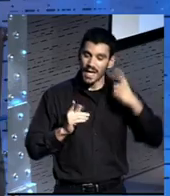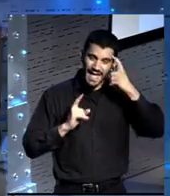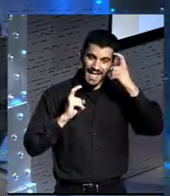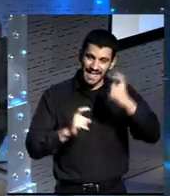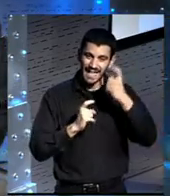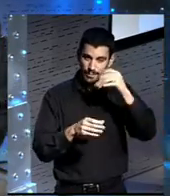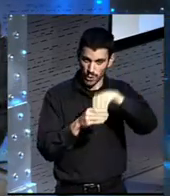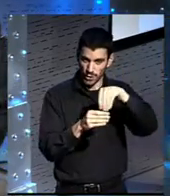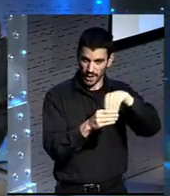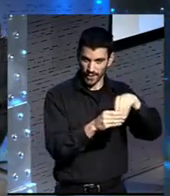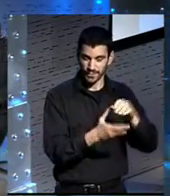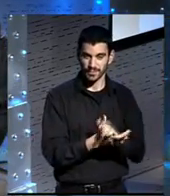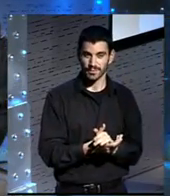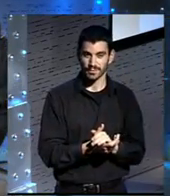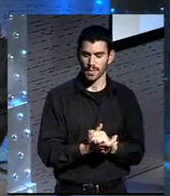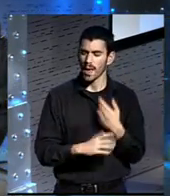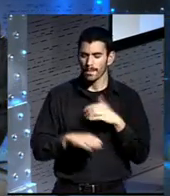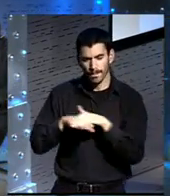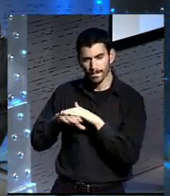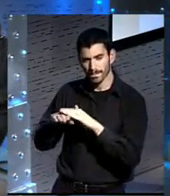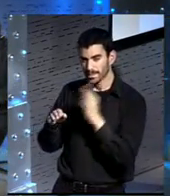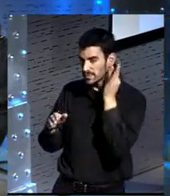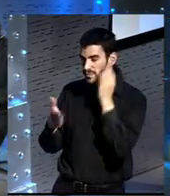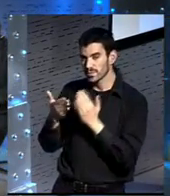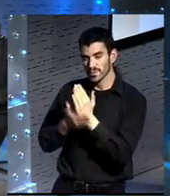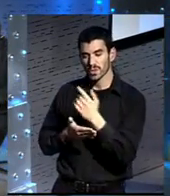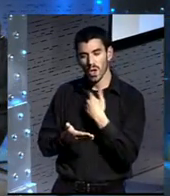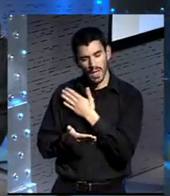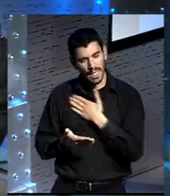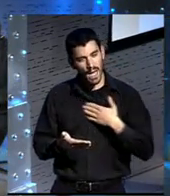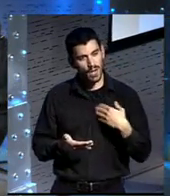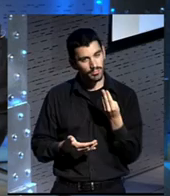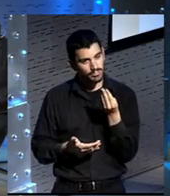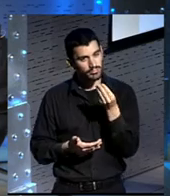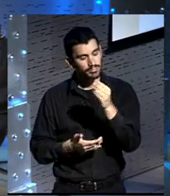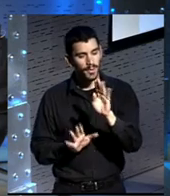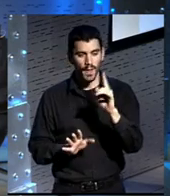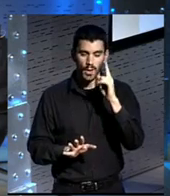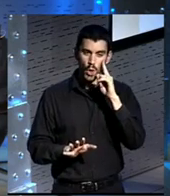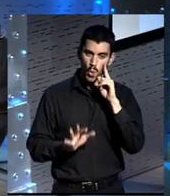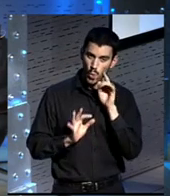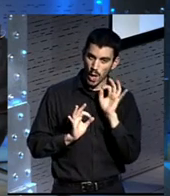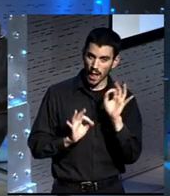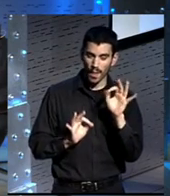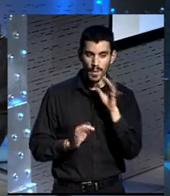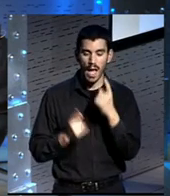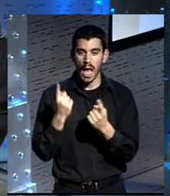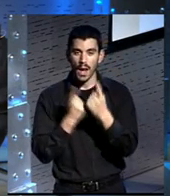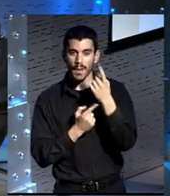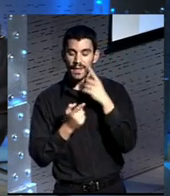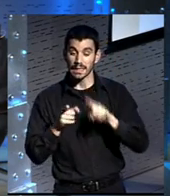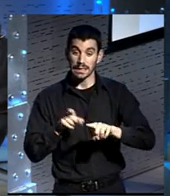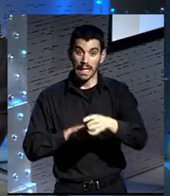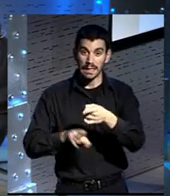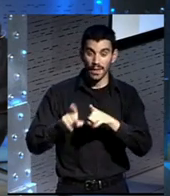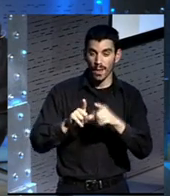Una pequeña curiosidad. Sí, adelante, por favor. Una cosa, porque tenemos que tener cuidado, porque muchas veces la tentación es lanzar